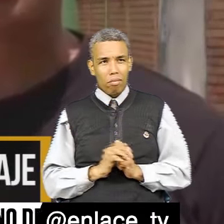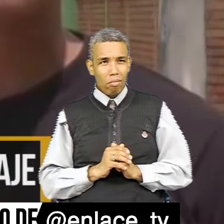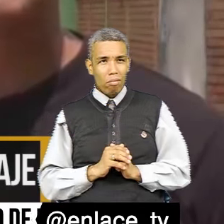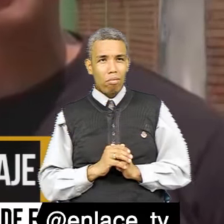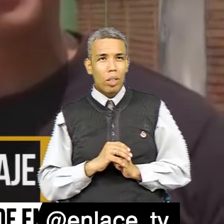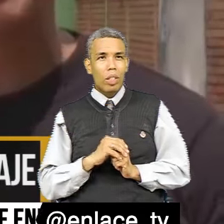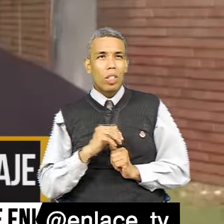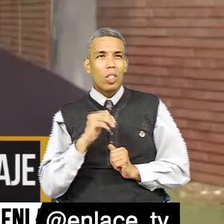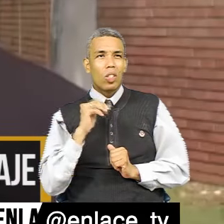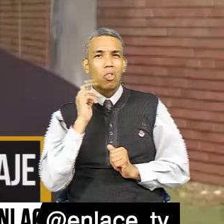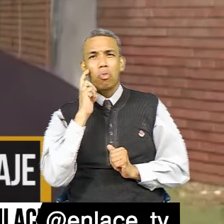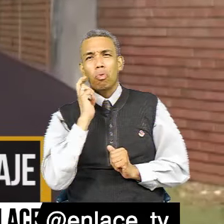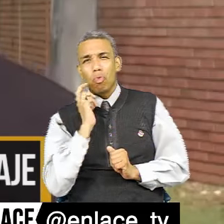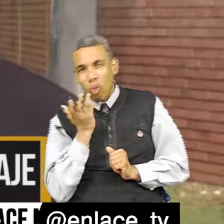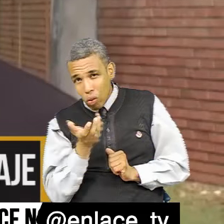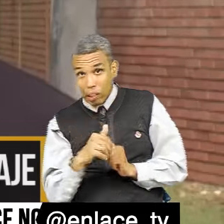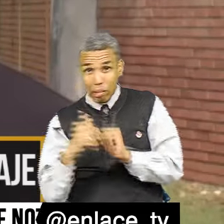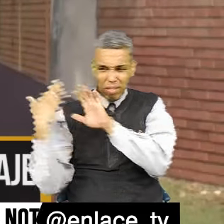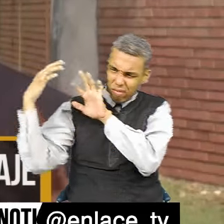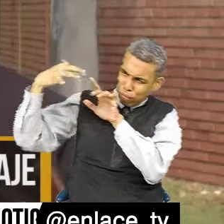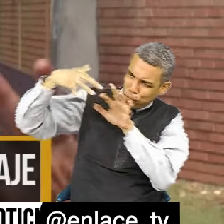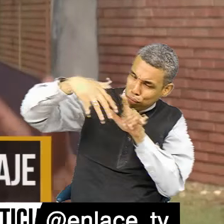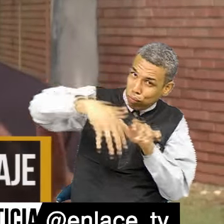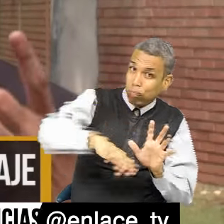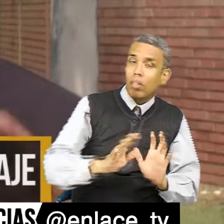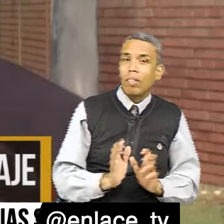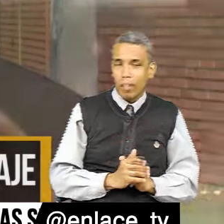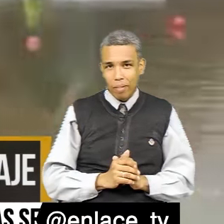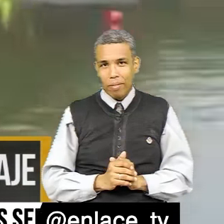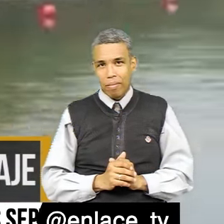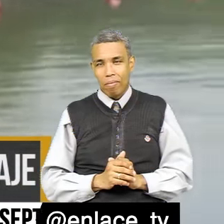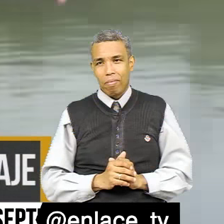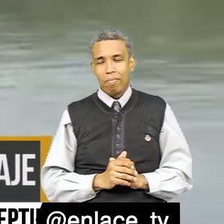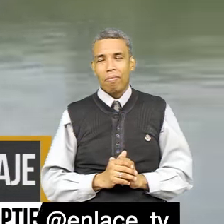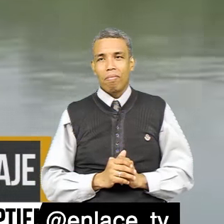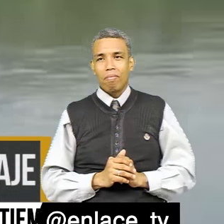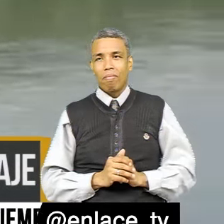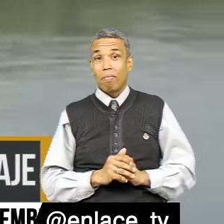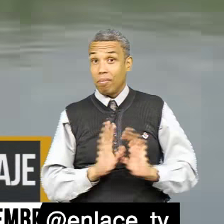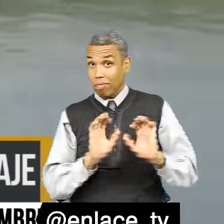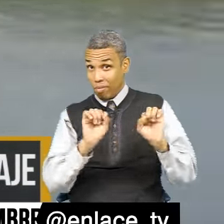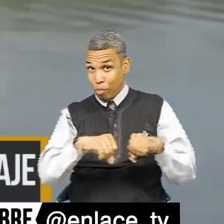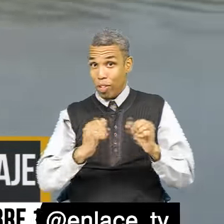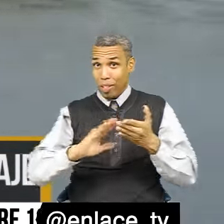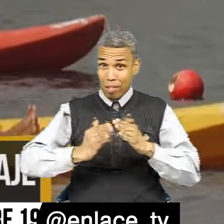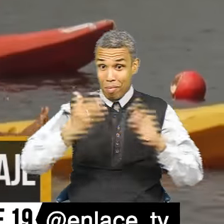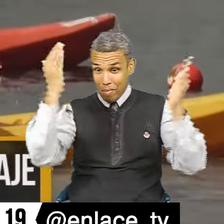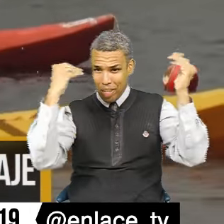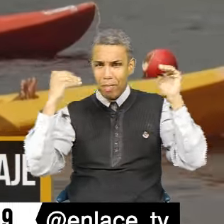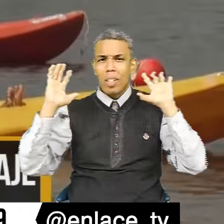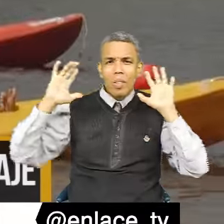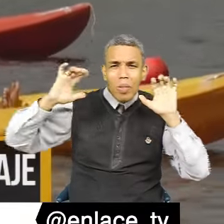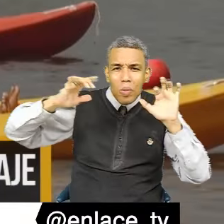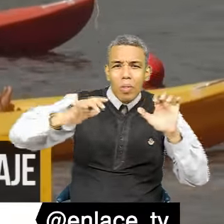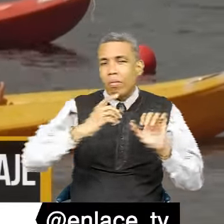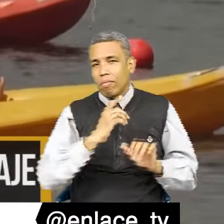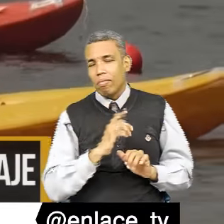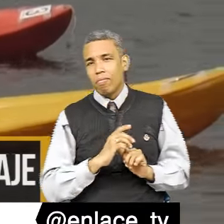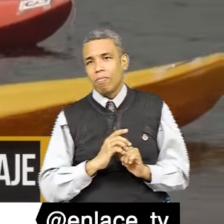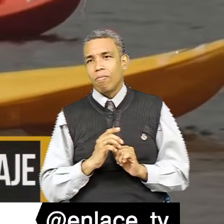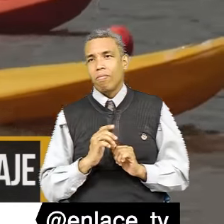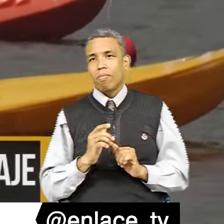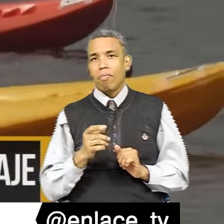selecciones Colombia que van a representar en las diferentes categorías cadete, junior y senior. Los esperamos para que nos acompañen en este evento. Cabe destacar que este evento